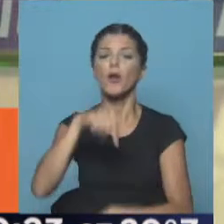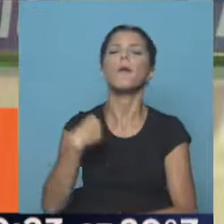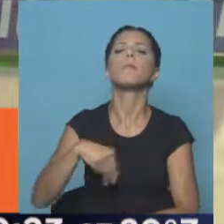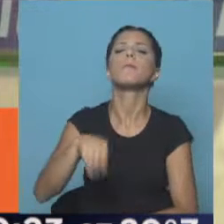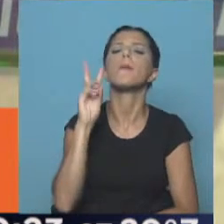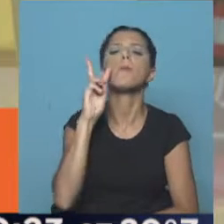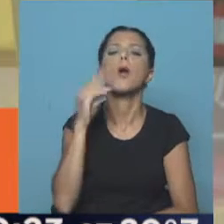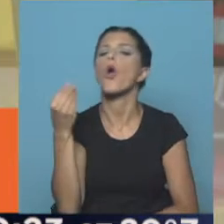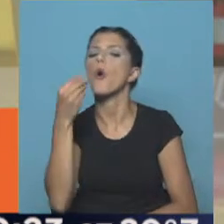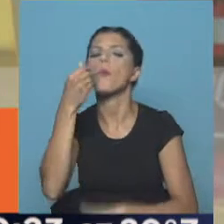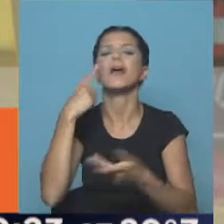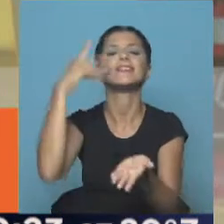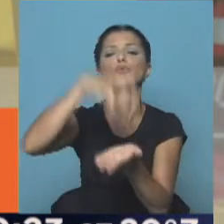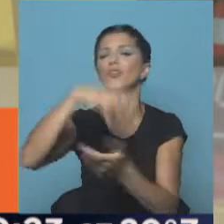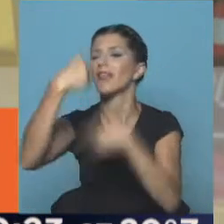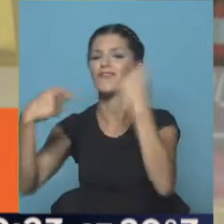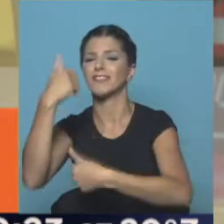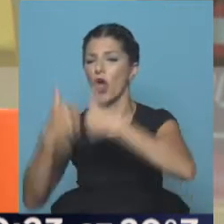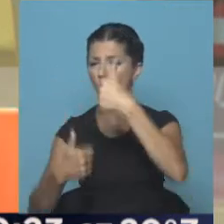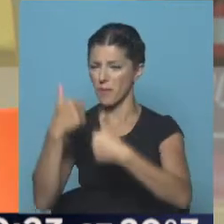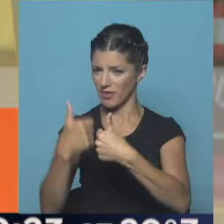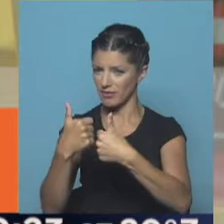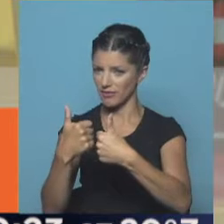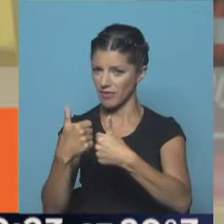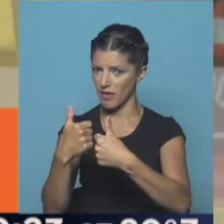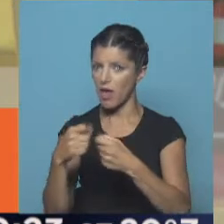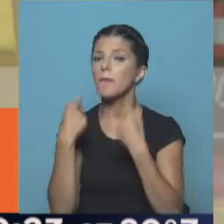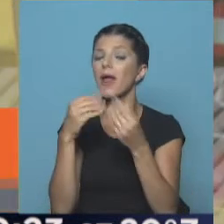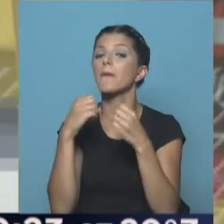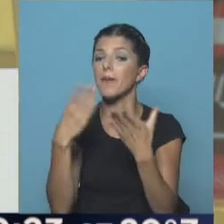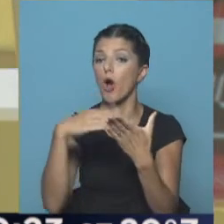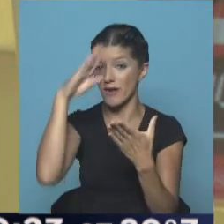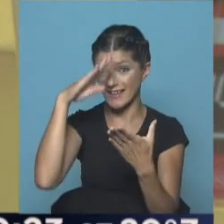cómo compiten las instituciones financieras para dar mejor crédito y más barato.